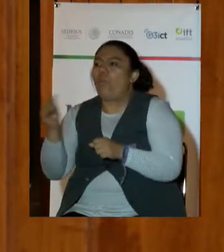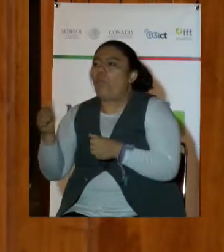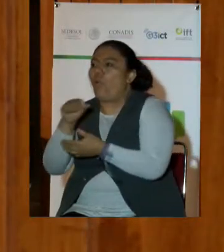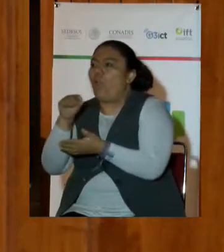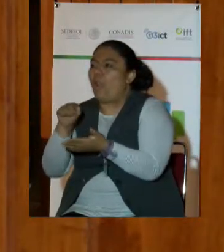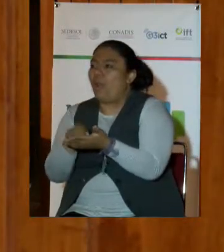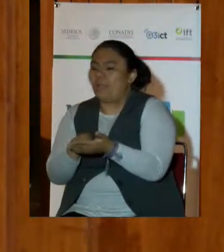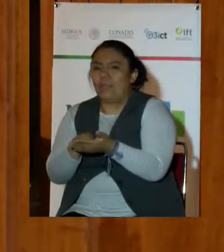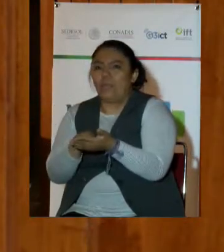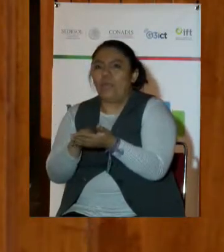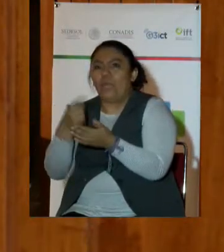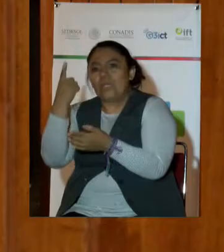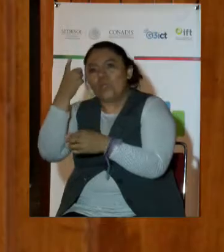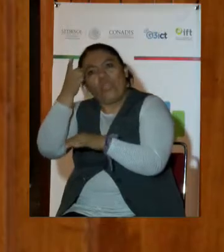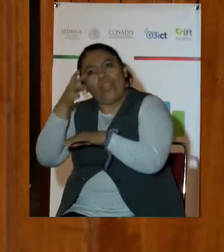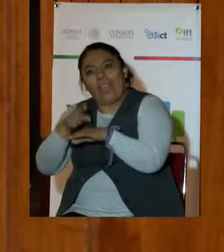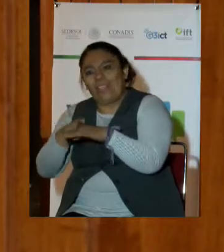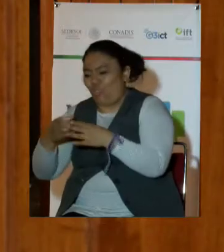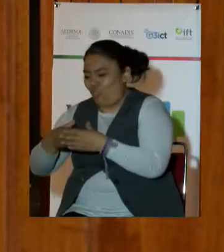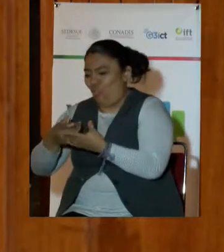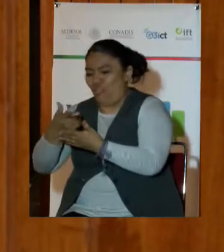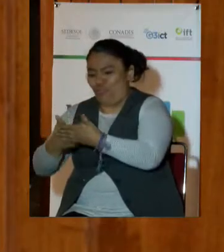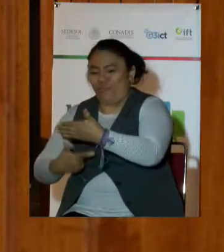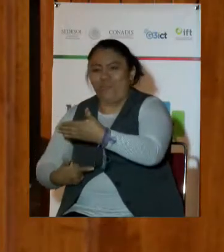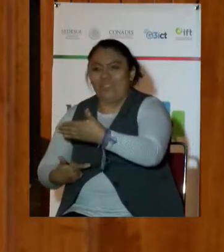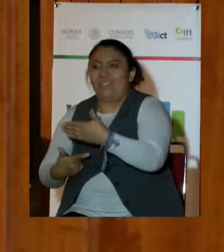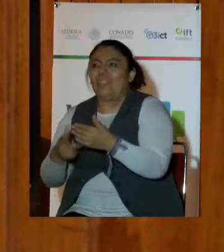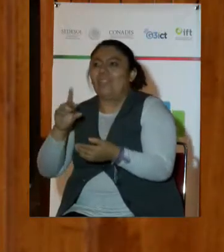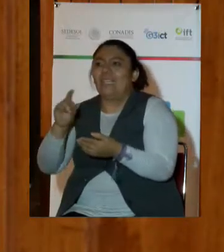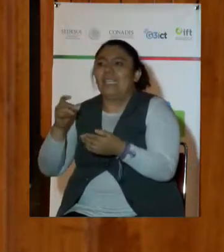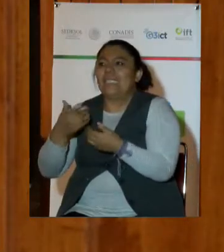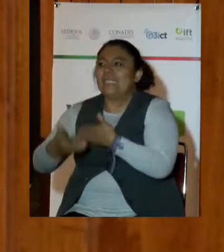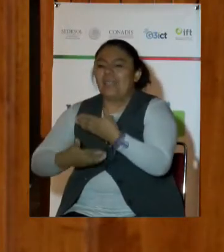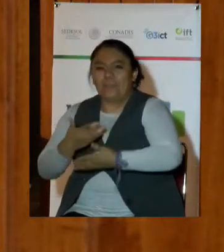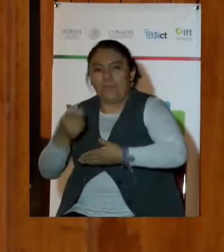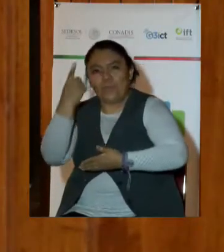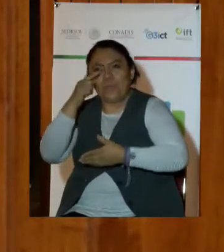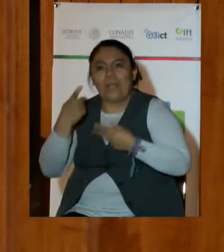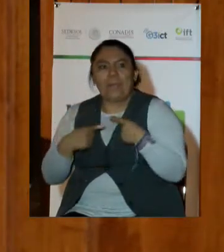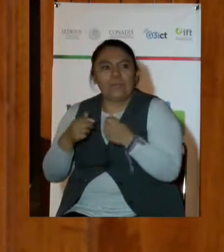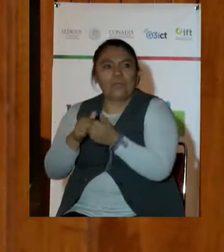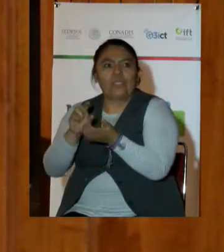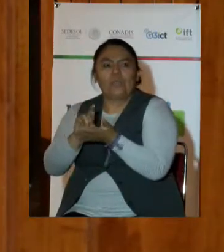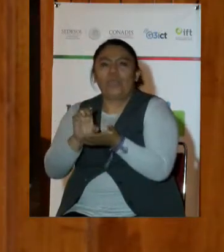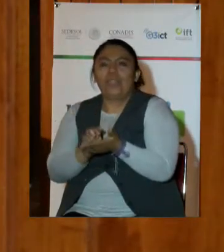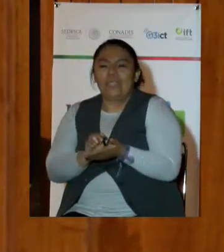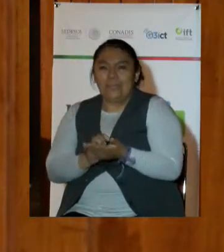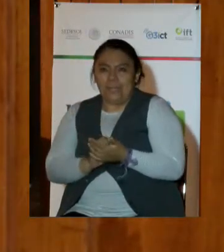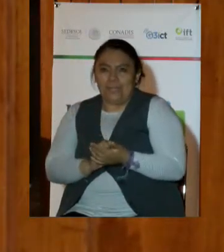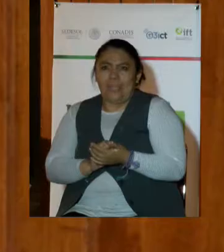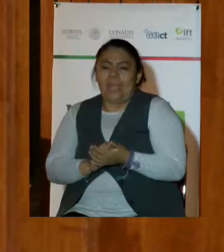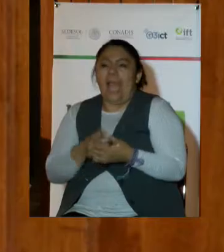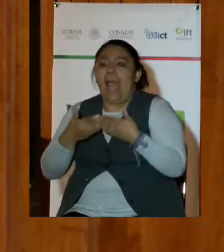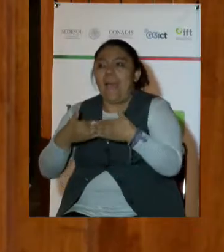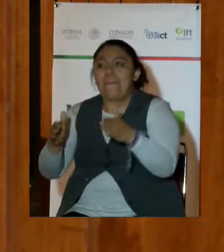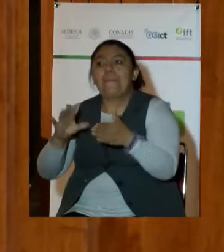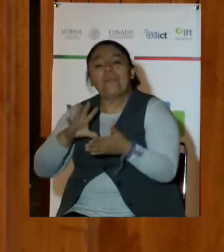estaba viendo la existencia de este Centro Nacional Telefónico en los Estados Unidos, que es